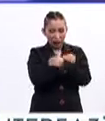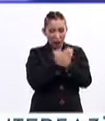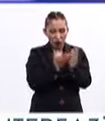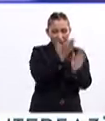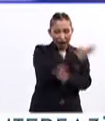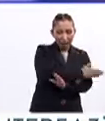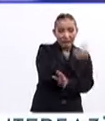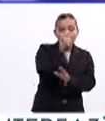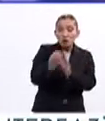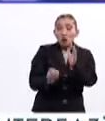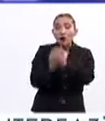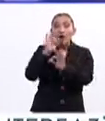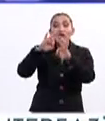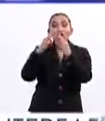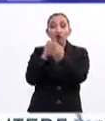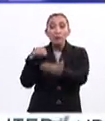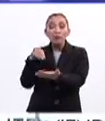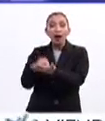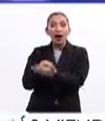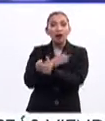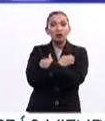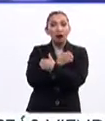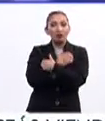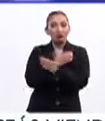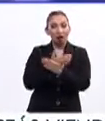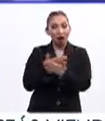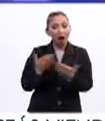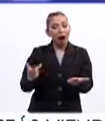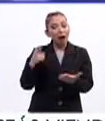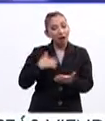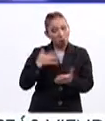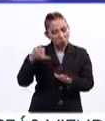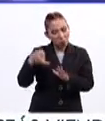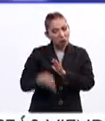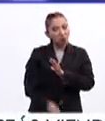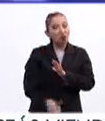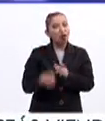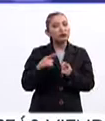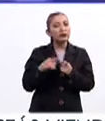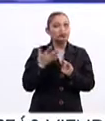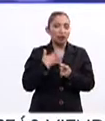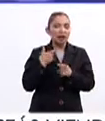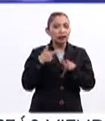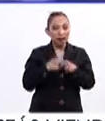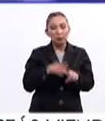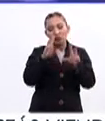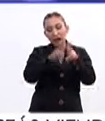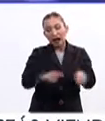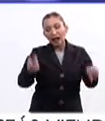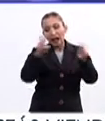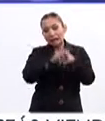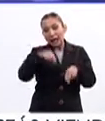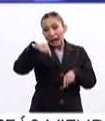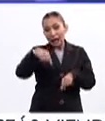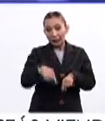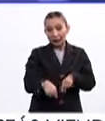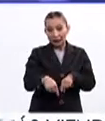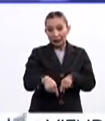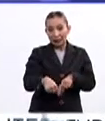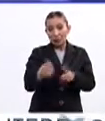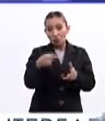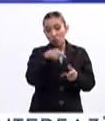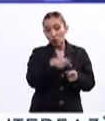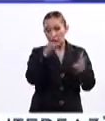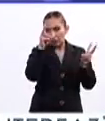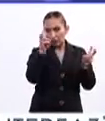nueva metodología, este nuevo planteamiento que por supuesto es muy profundo y que seguiremos analizando aquí. Es